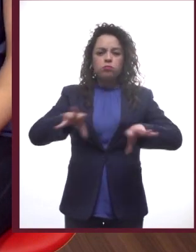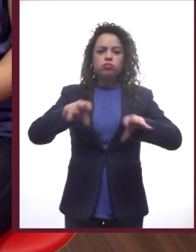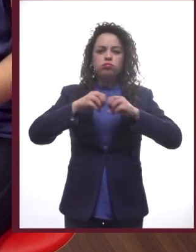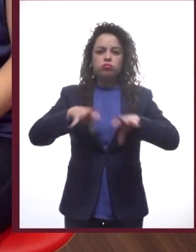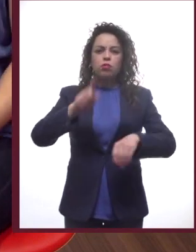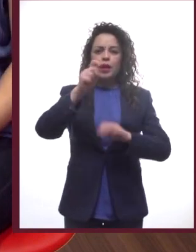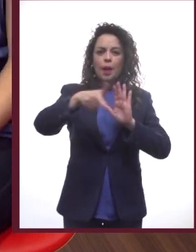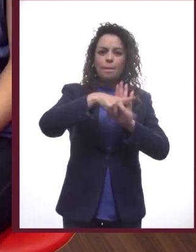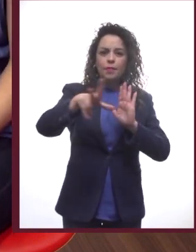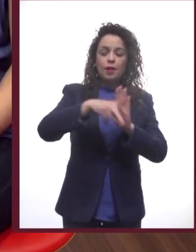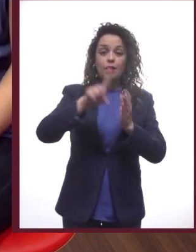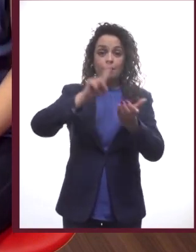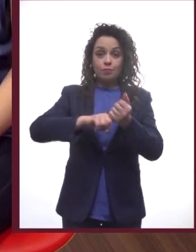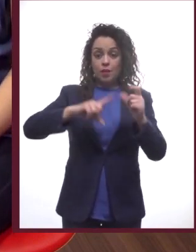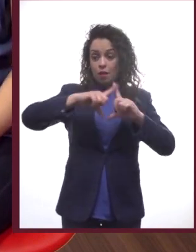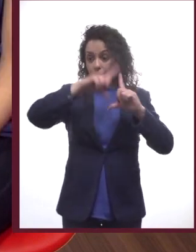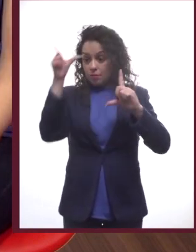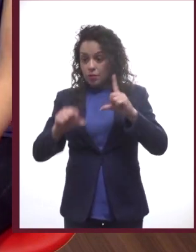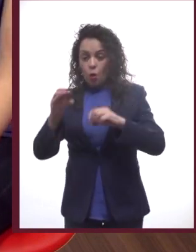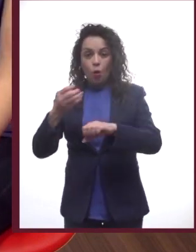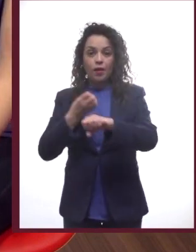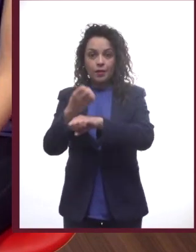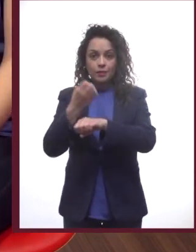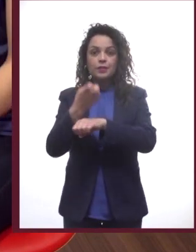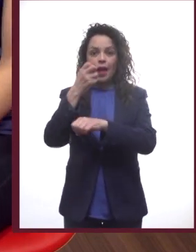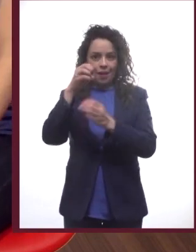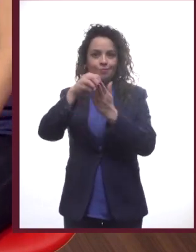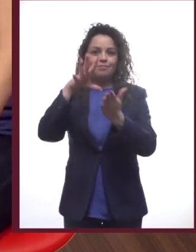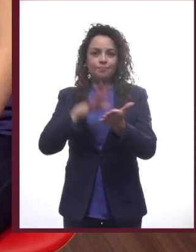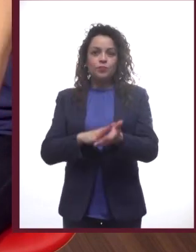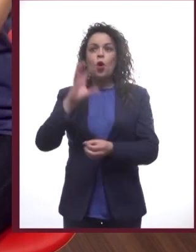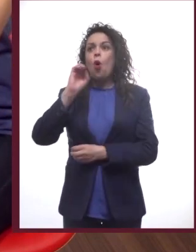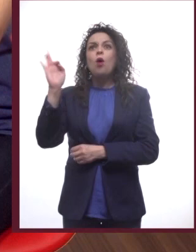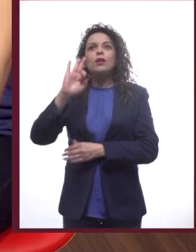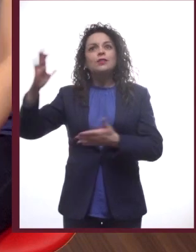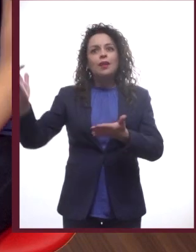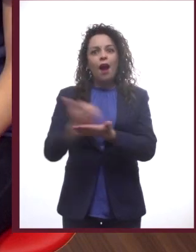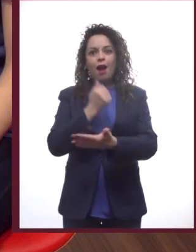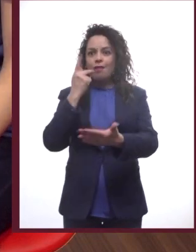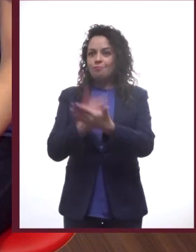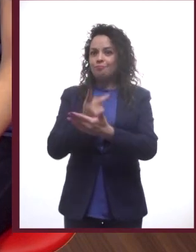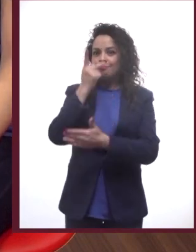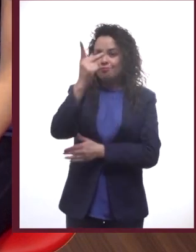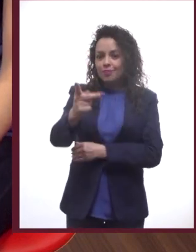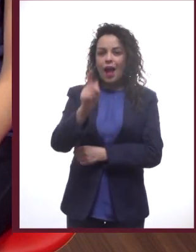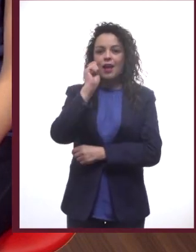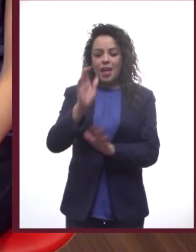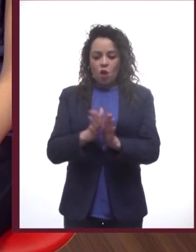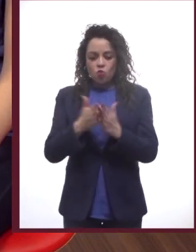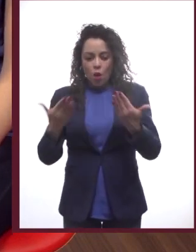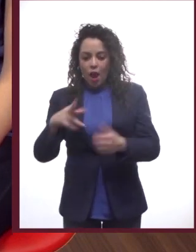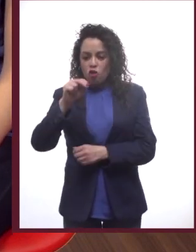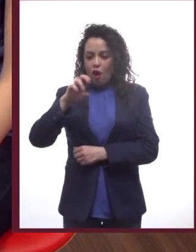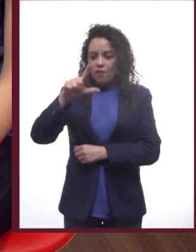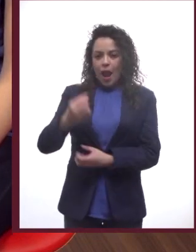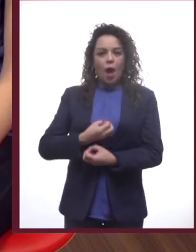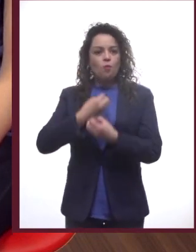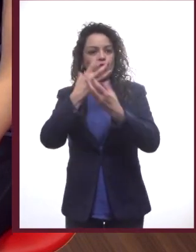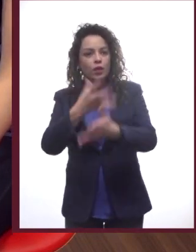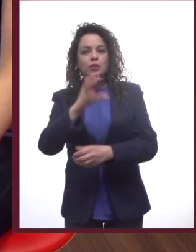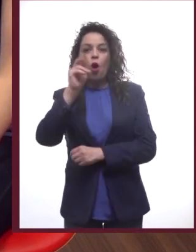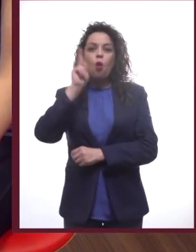contribuciones o buscar convocatorias de publicaciones periódicas a nivel nacional y estatal. ¿O qué tal ganar un premio en algún concurso de